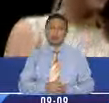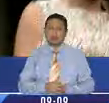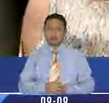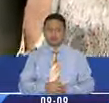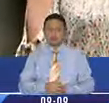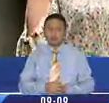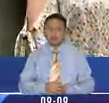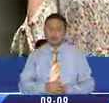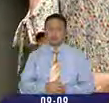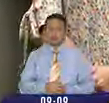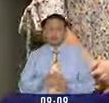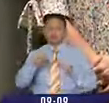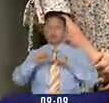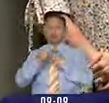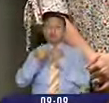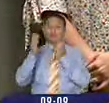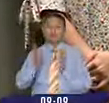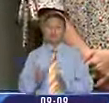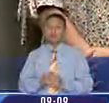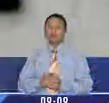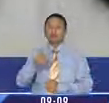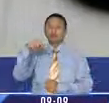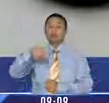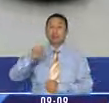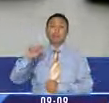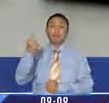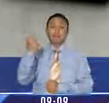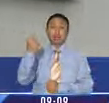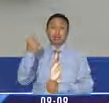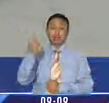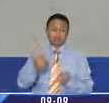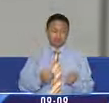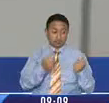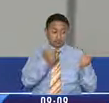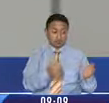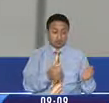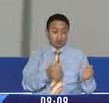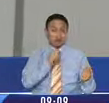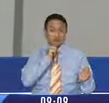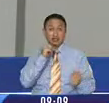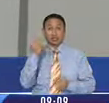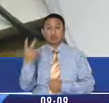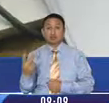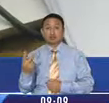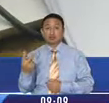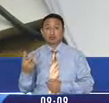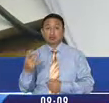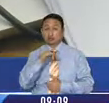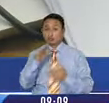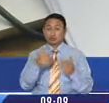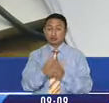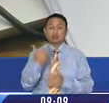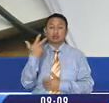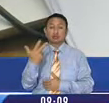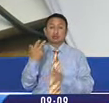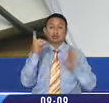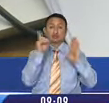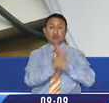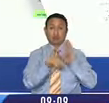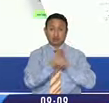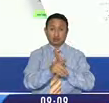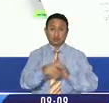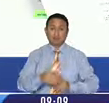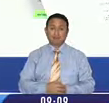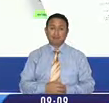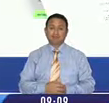su vez, los asambleístas señalaron que esta sería la primera de tres entregas que realizarán a la Fiscalía General para que inicie las respectivas